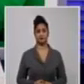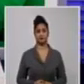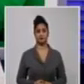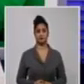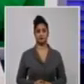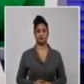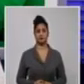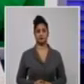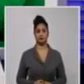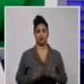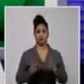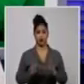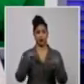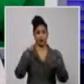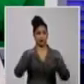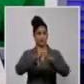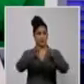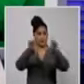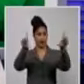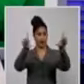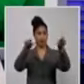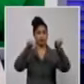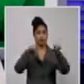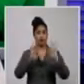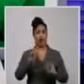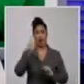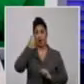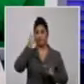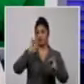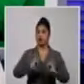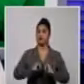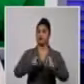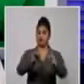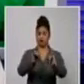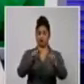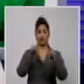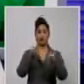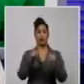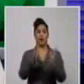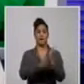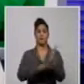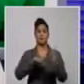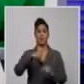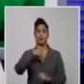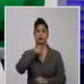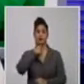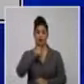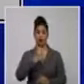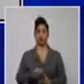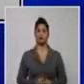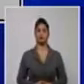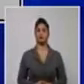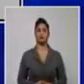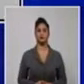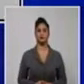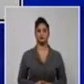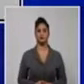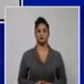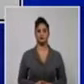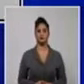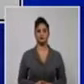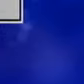donde vamos a ver cómo cerró el mes de enero con